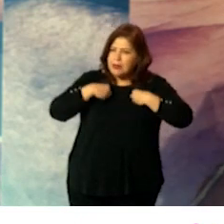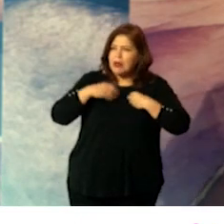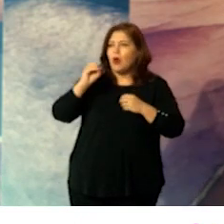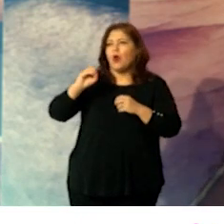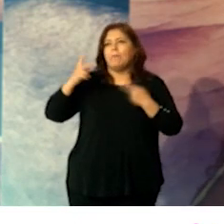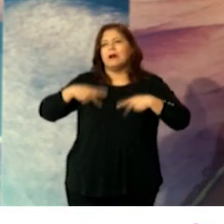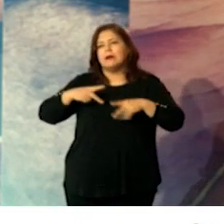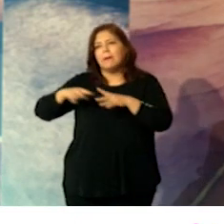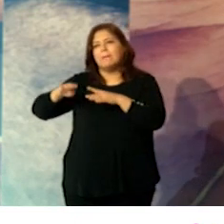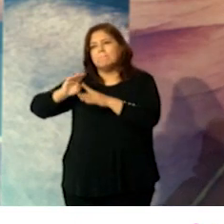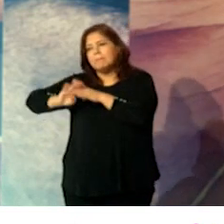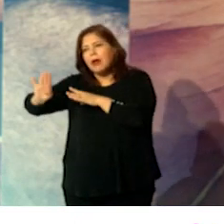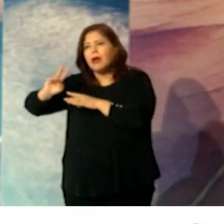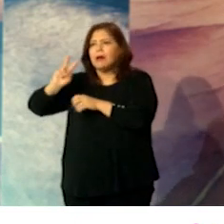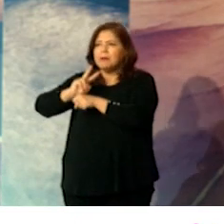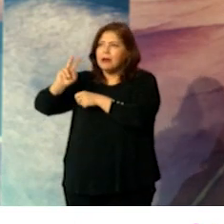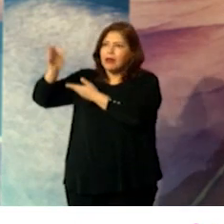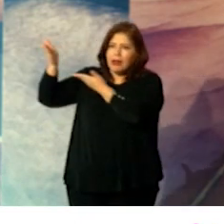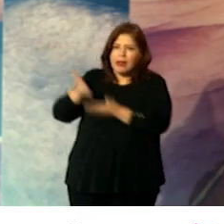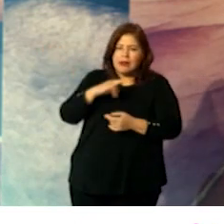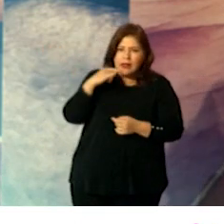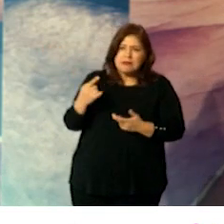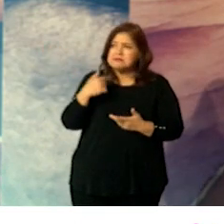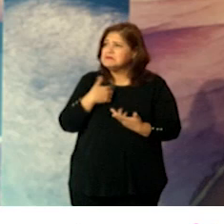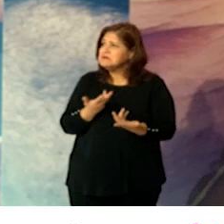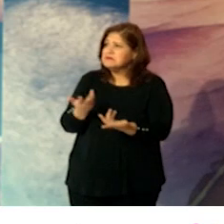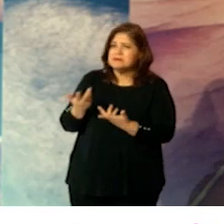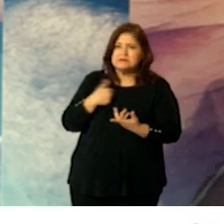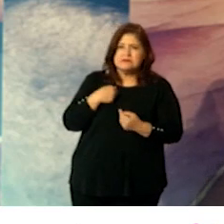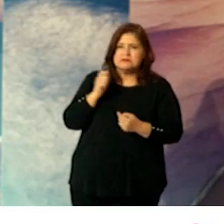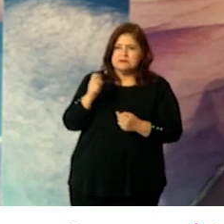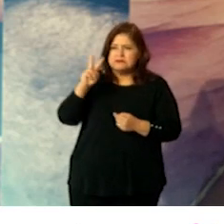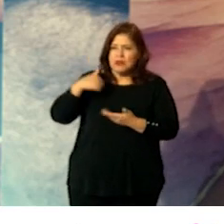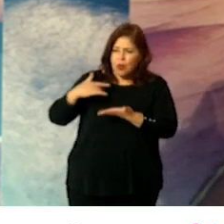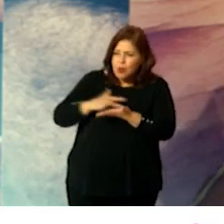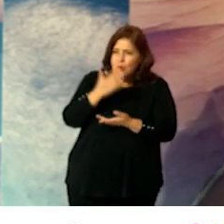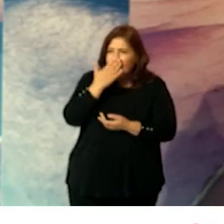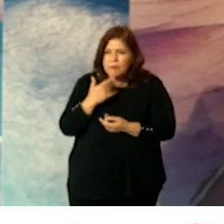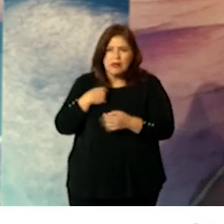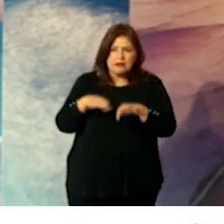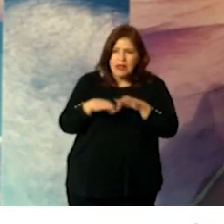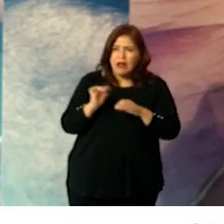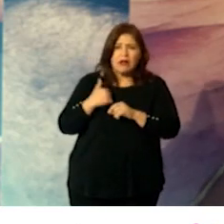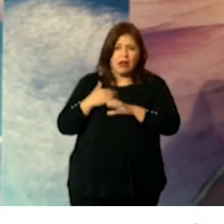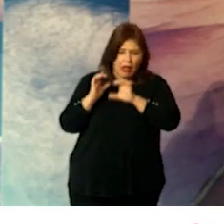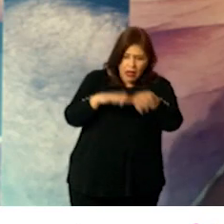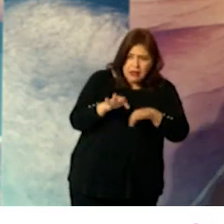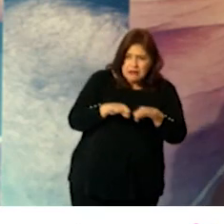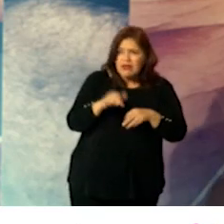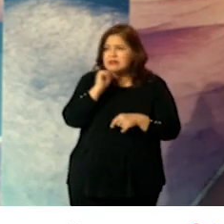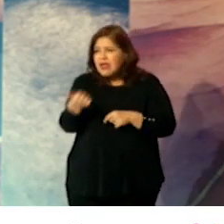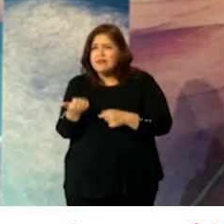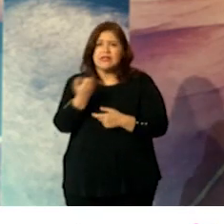de Venezuela que llega a Chile, que depende toda su vida de la prostitución porque no tiene la posibilidad de tener acceso a un trabajo o acceso a la salud o acceso